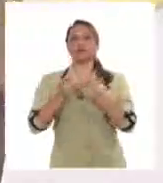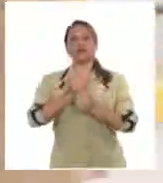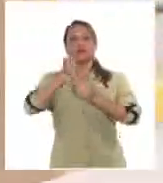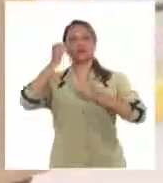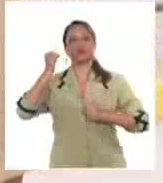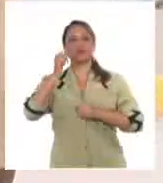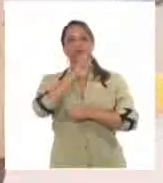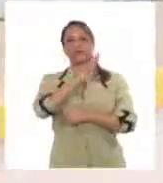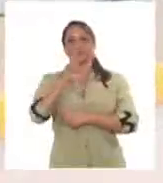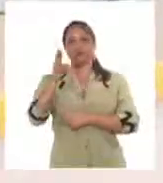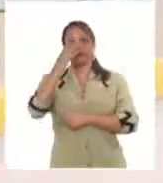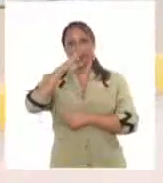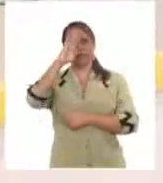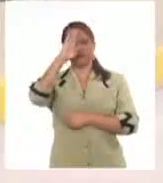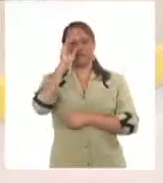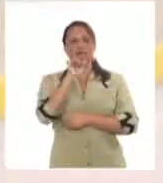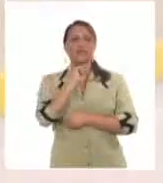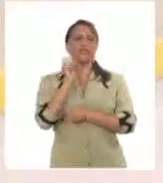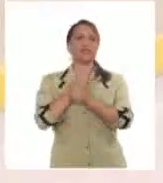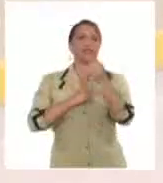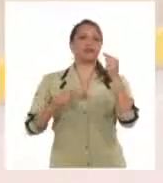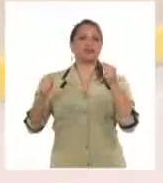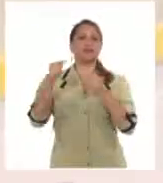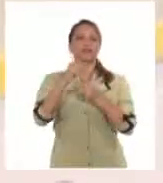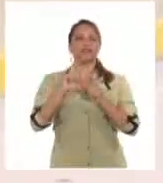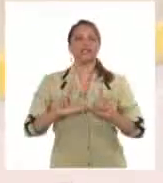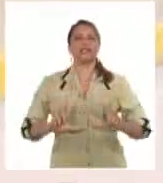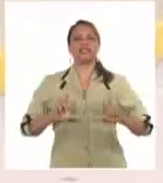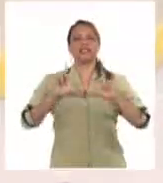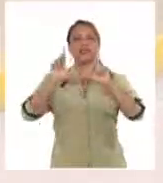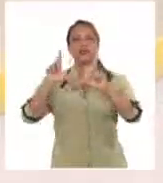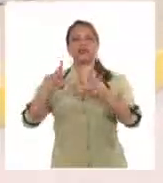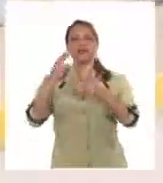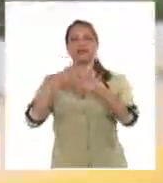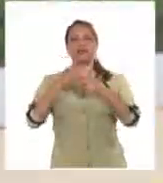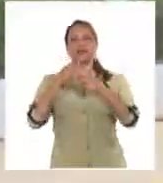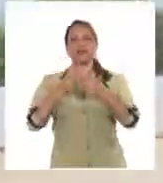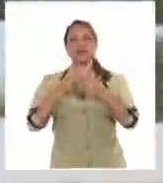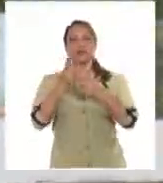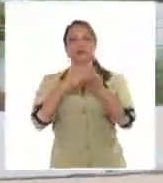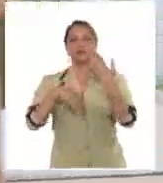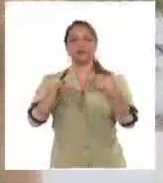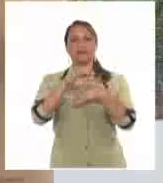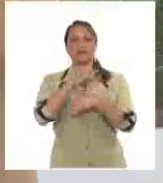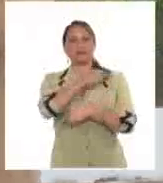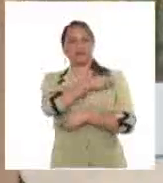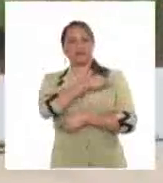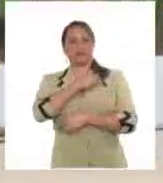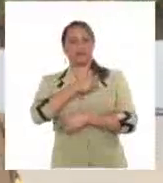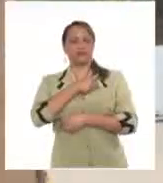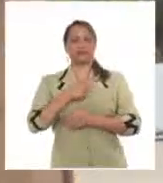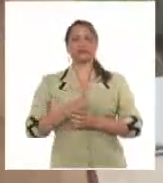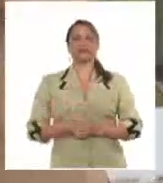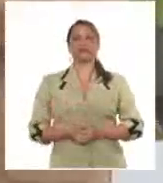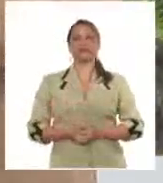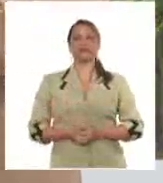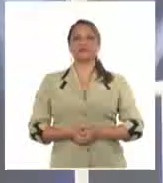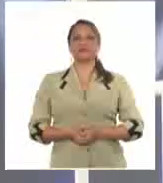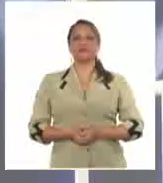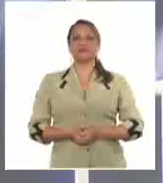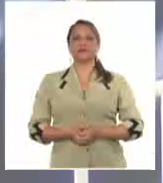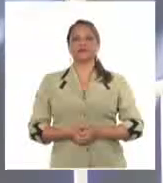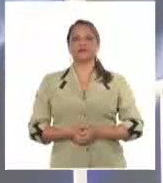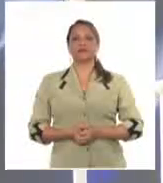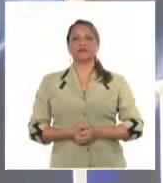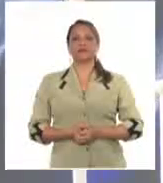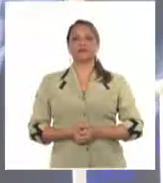Revolución Cubana, en particular el diploma a nombre del ministro de las Fuerzas Armadas Revolucionarias. En este día, mi